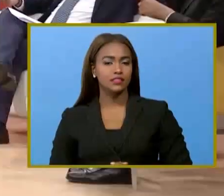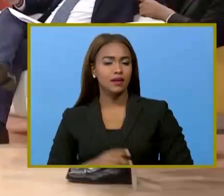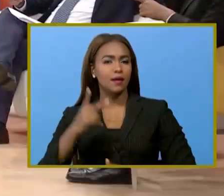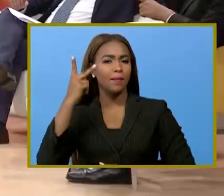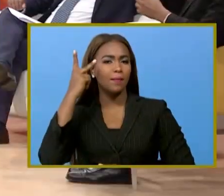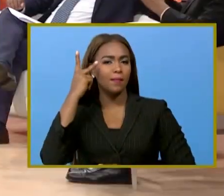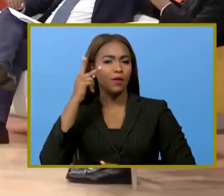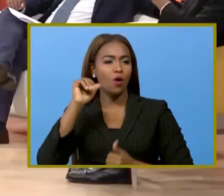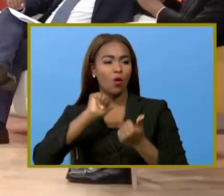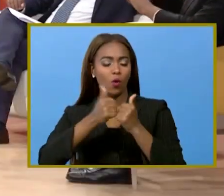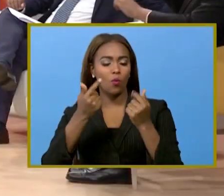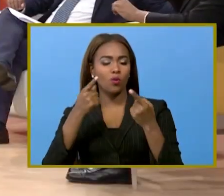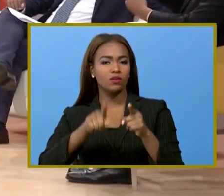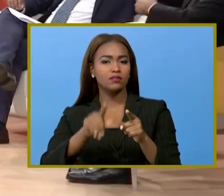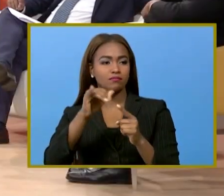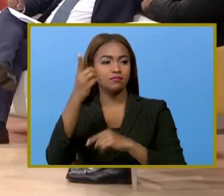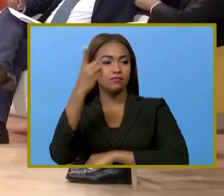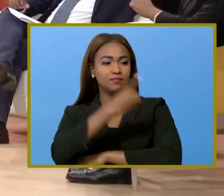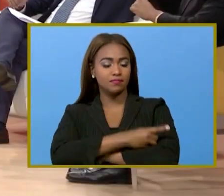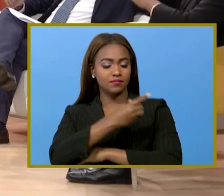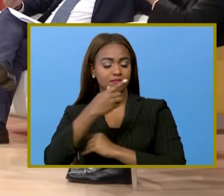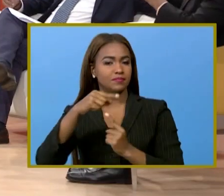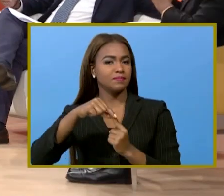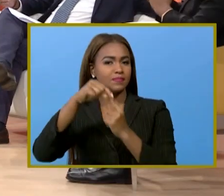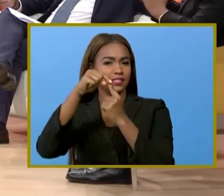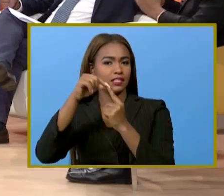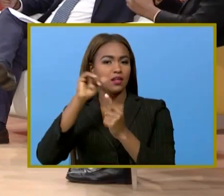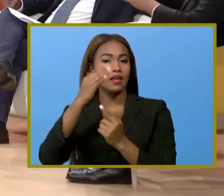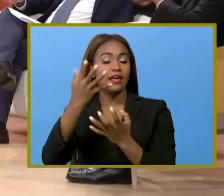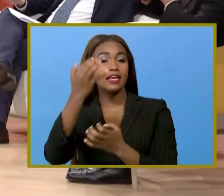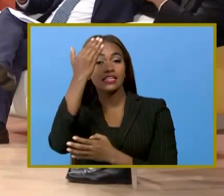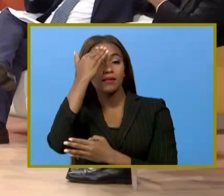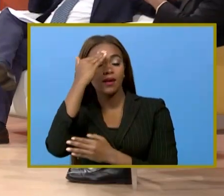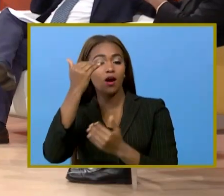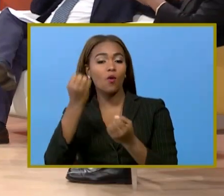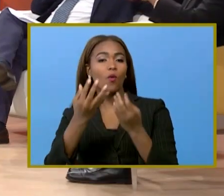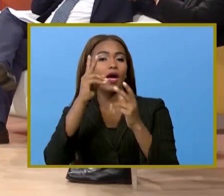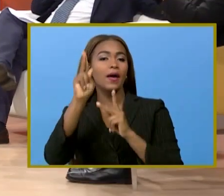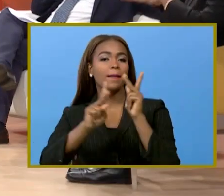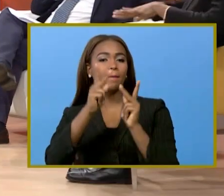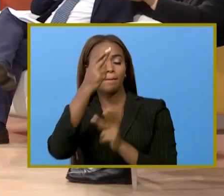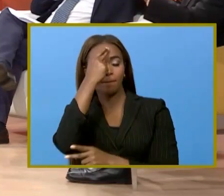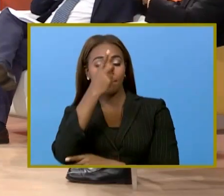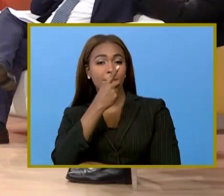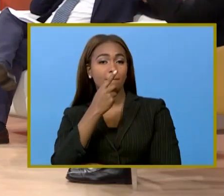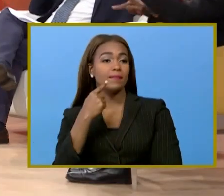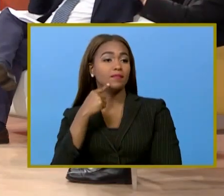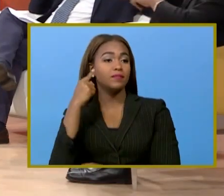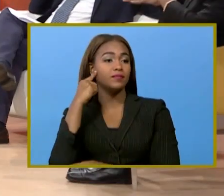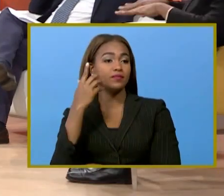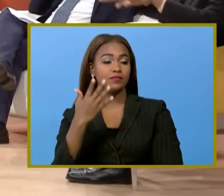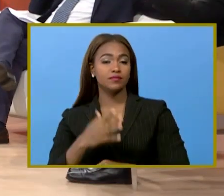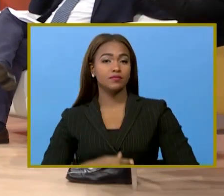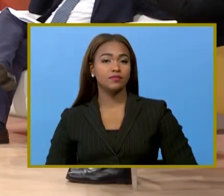¿cómo nace este día tan especial? Y me gustaría saber cuál es la población en República Dominicana de sordos, ¿no?